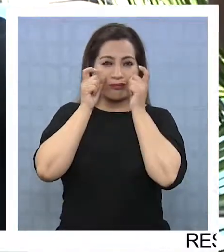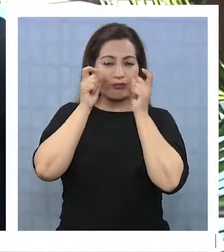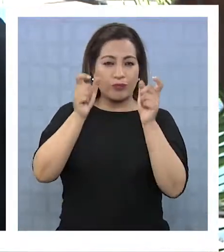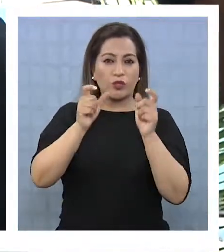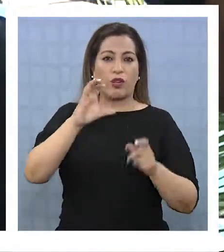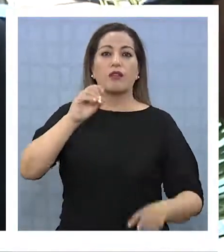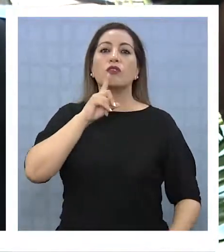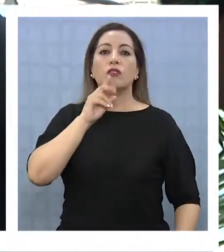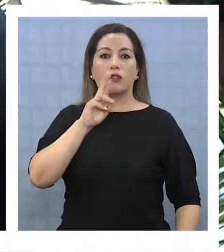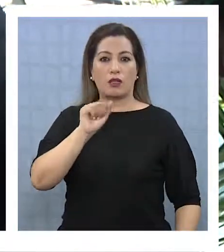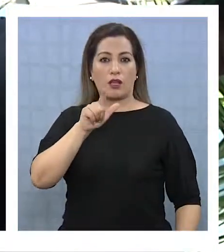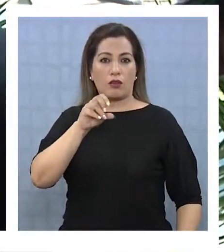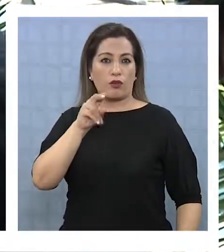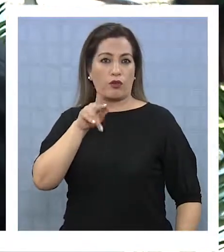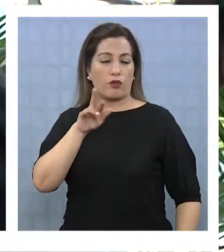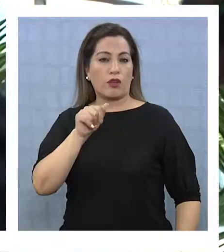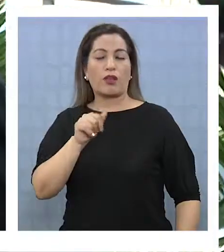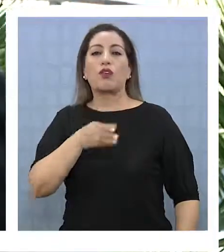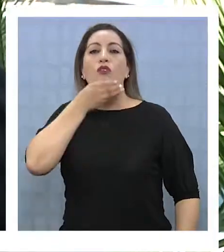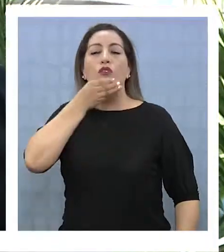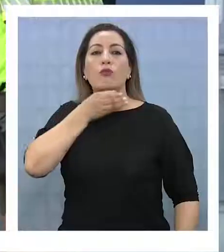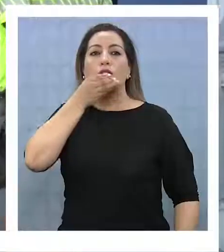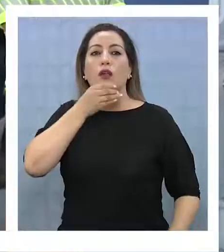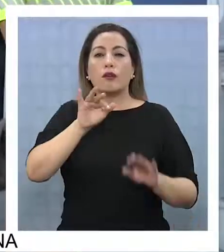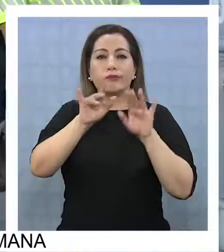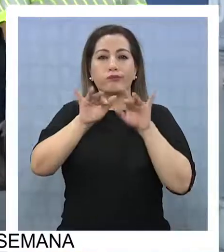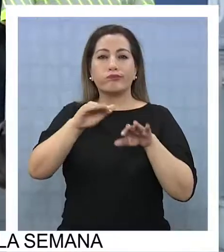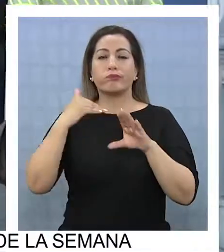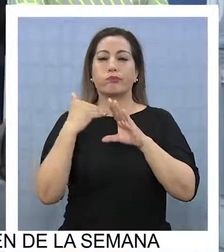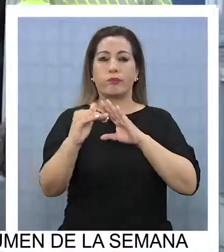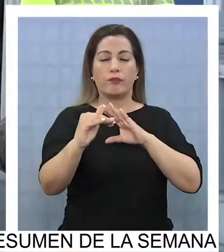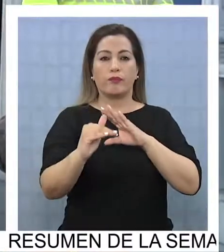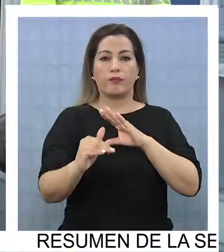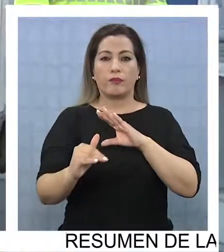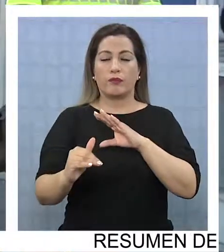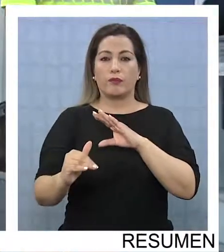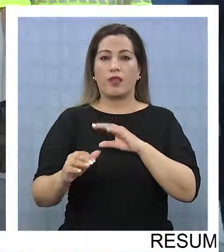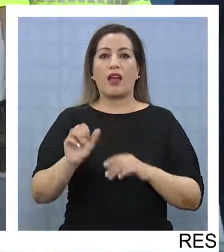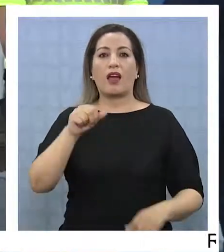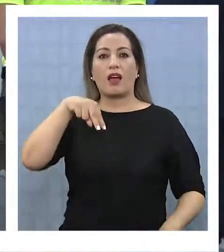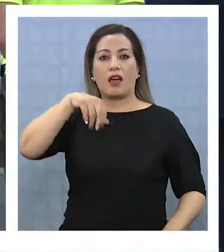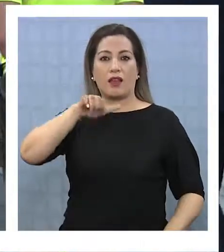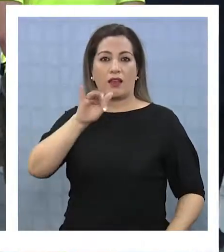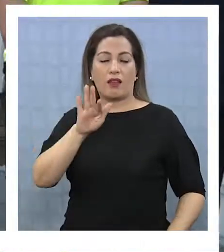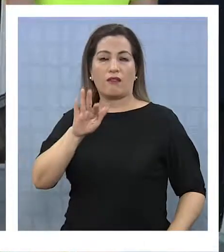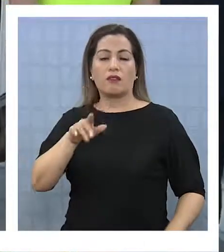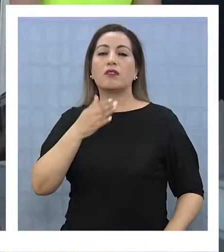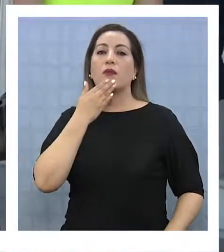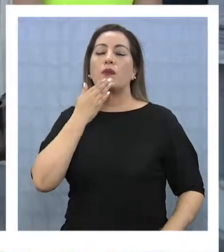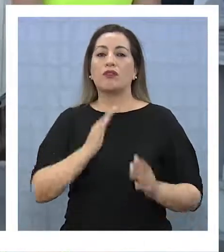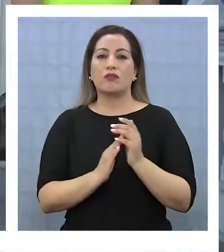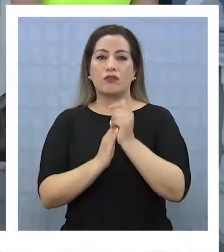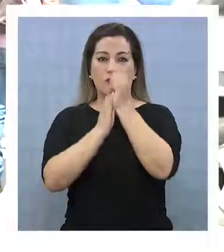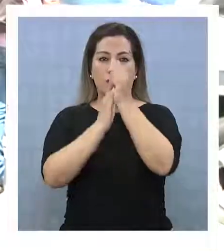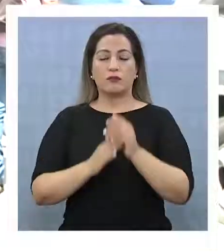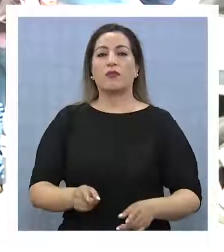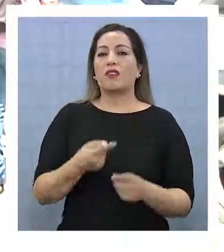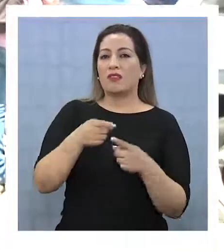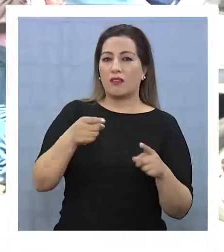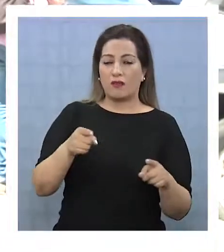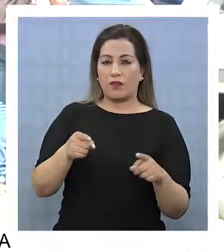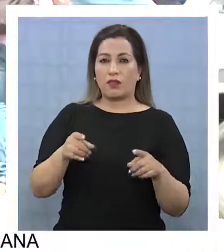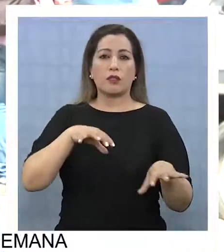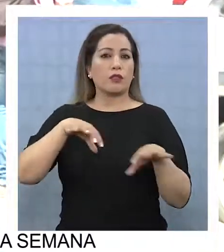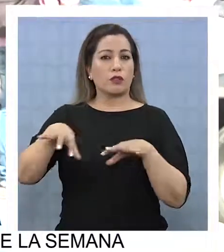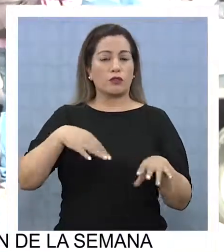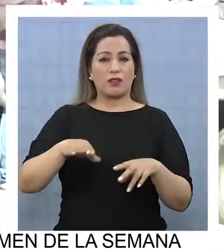Contraloría y comentarios inadecuados por correo electrónico contra la ANEF y sus dirigentes. Es una serie de eventos que han